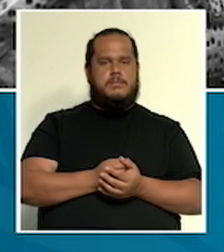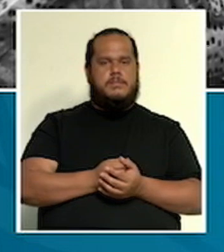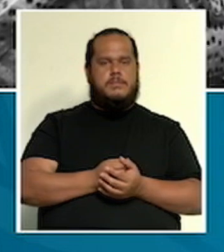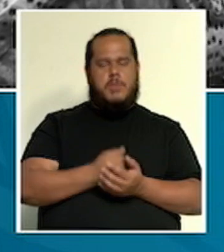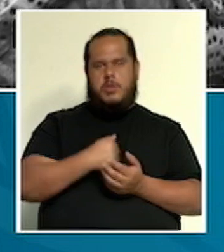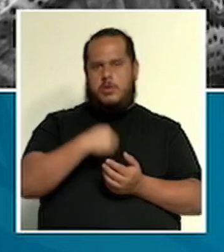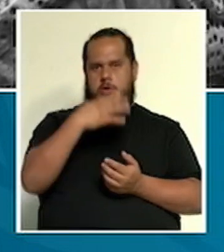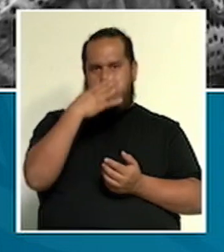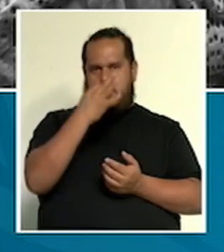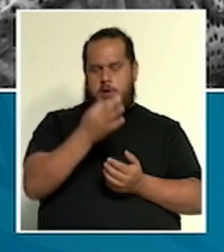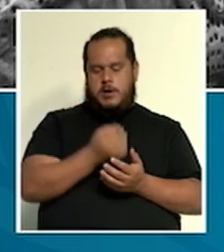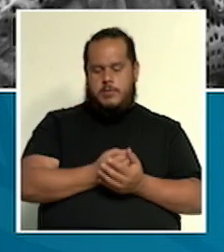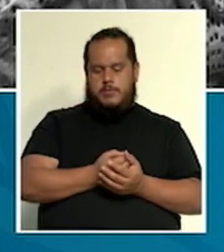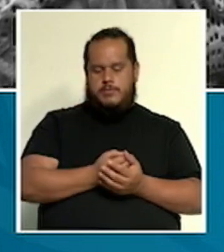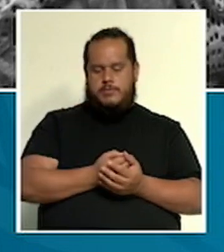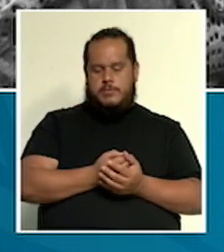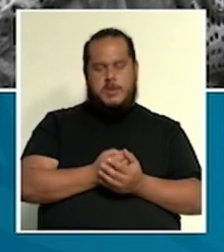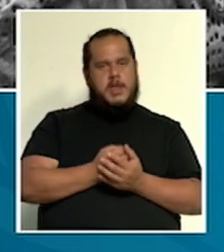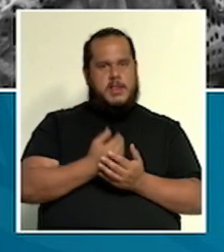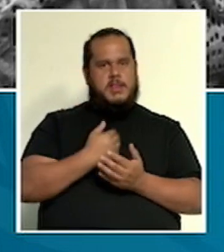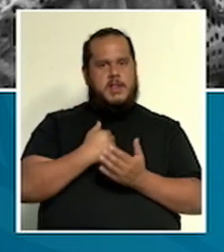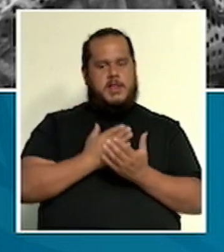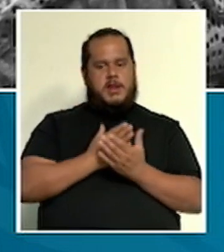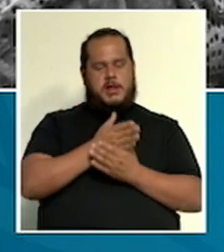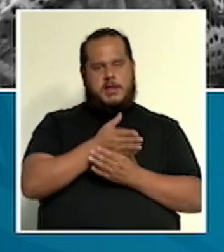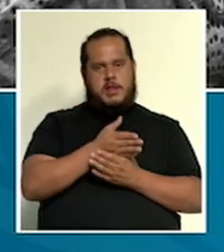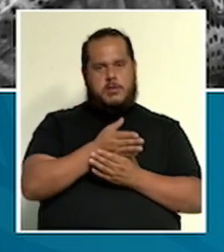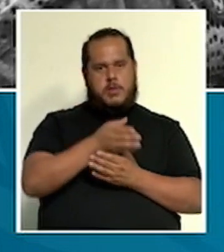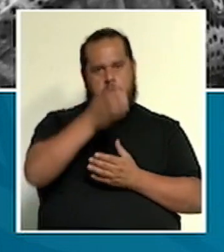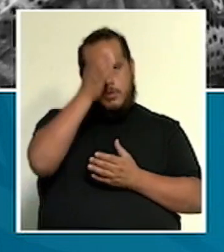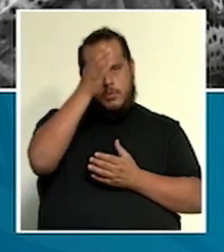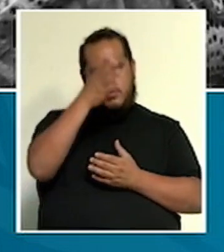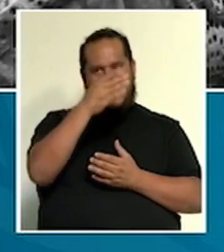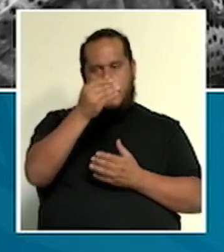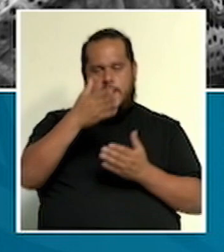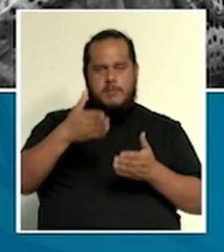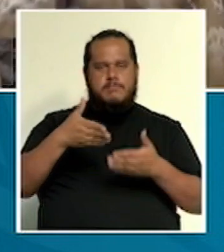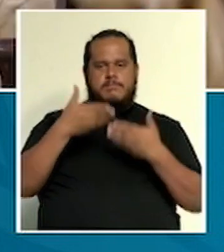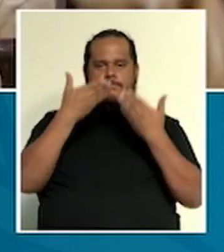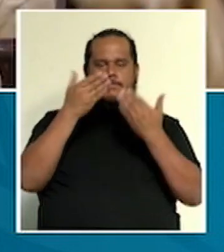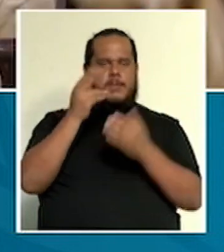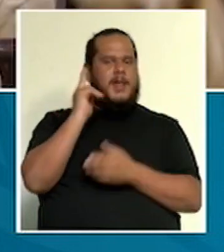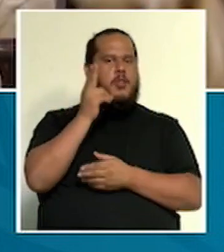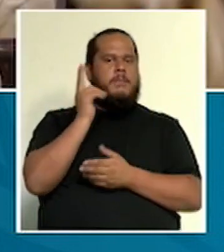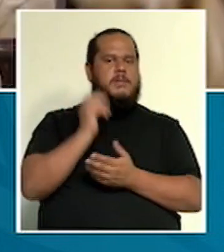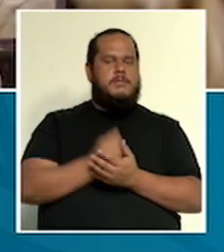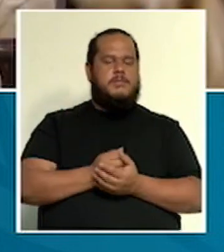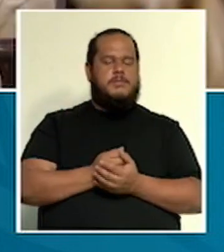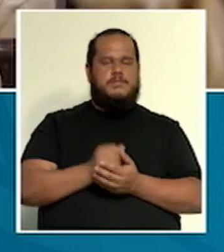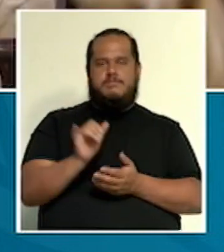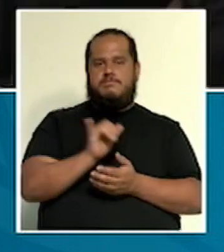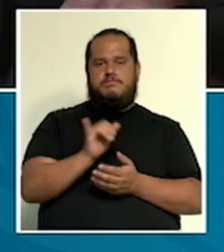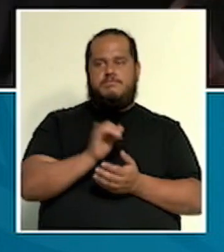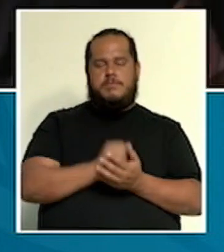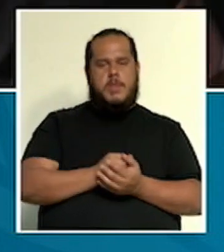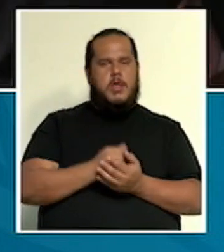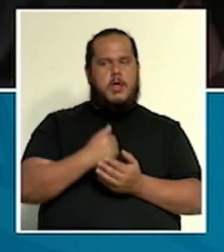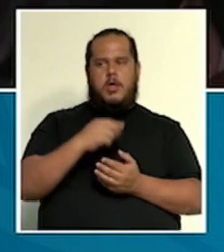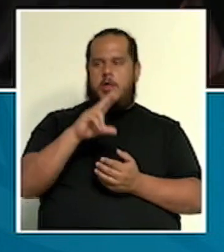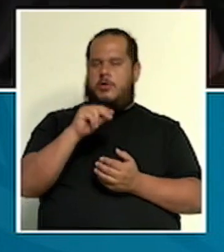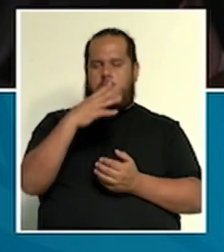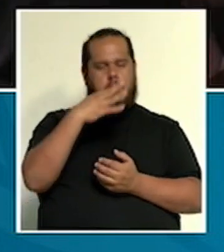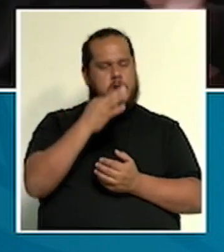Yo creo que tener acceso a la cultura y respirar es lo mismo. No creo posible